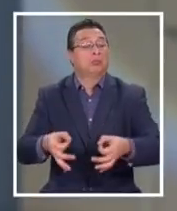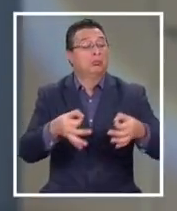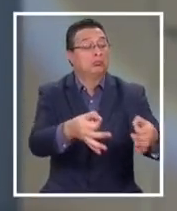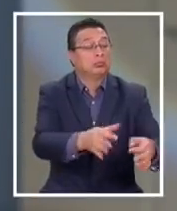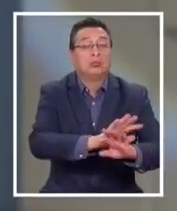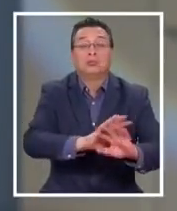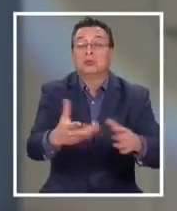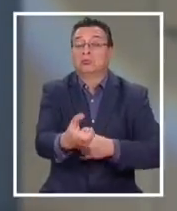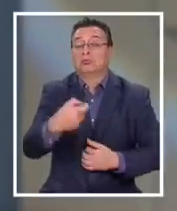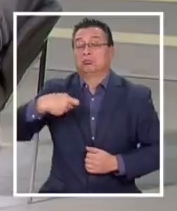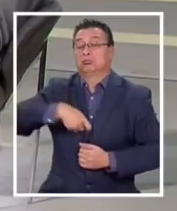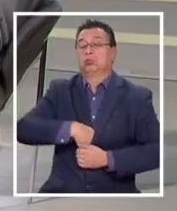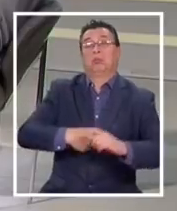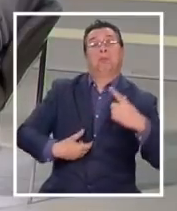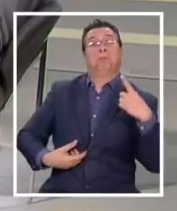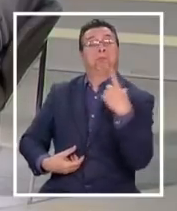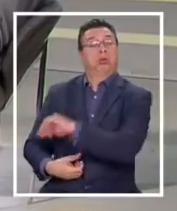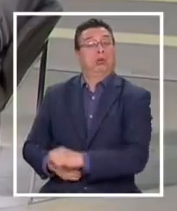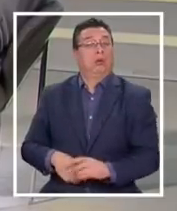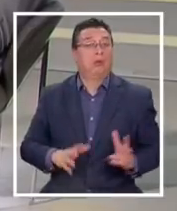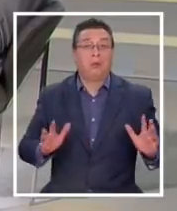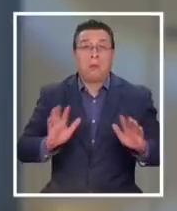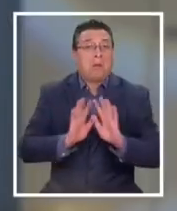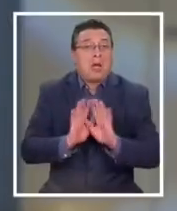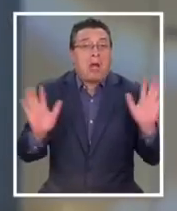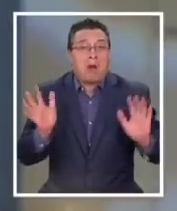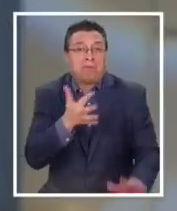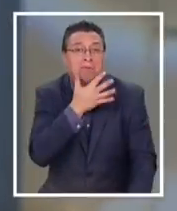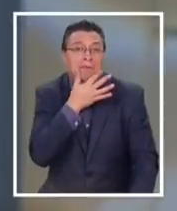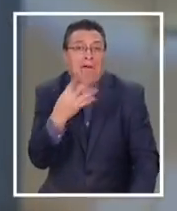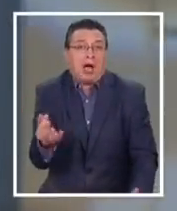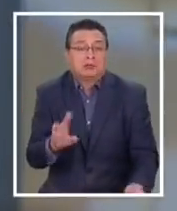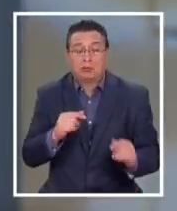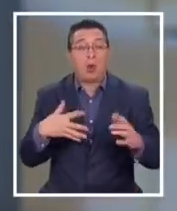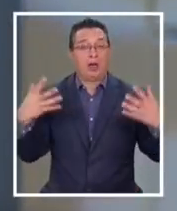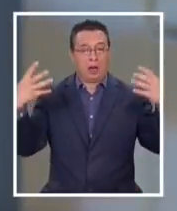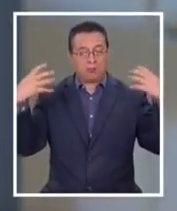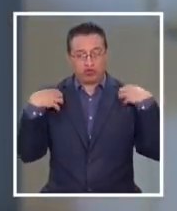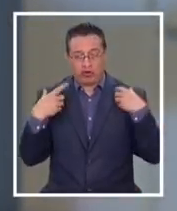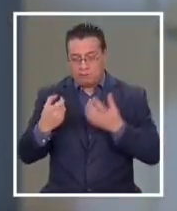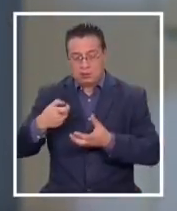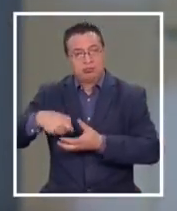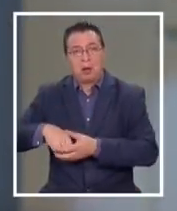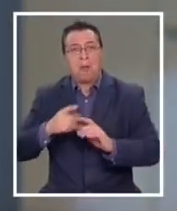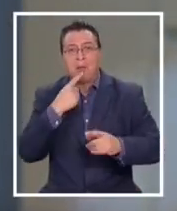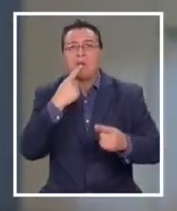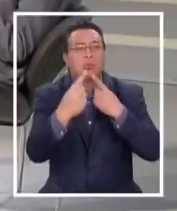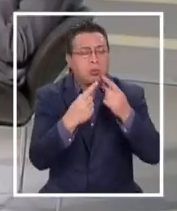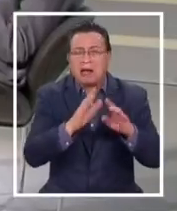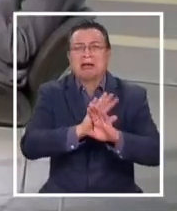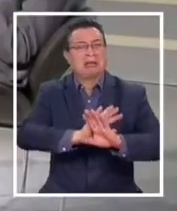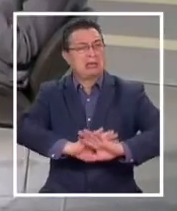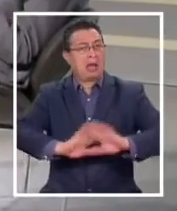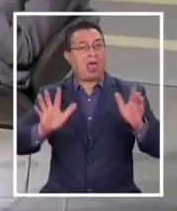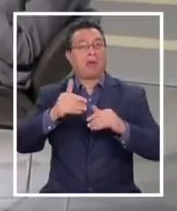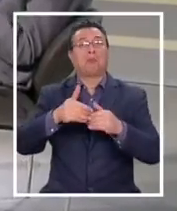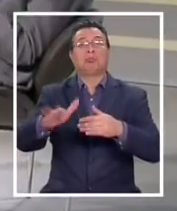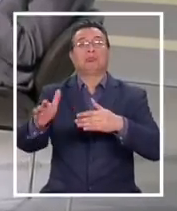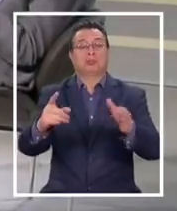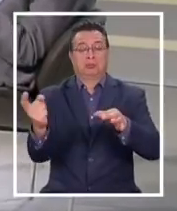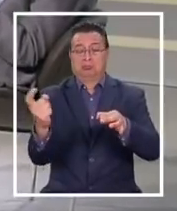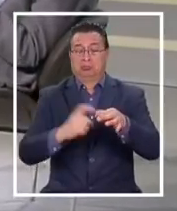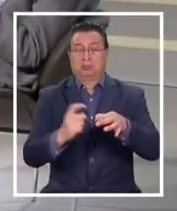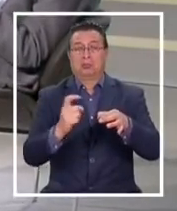a demostrar que están en condiciones de tener el arma o tienen que hacerse responsables de su arma, nada. Entonces se empieza a generar un